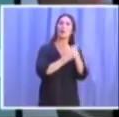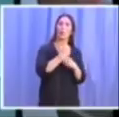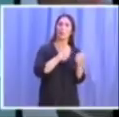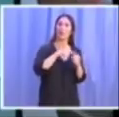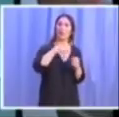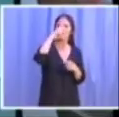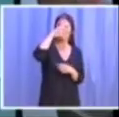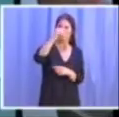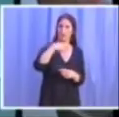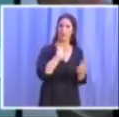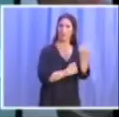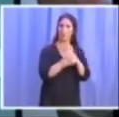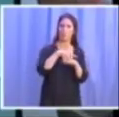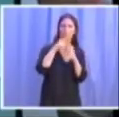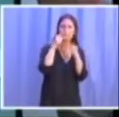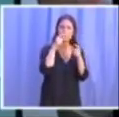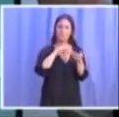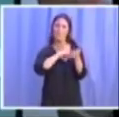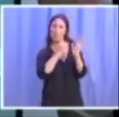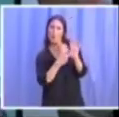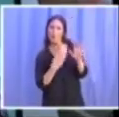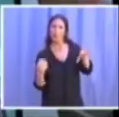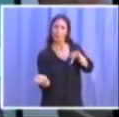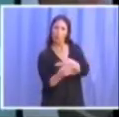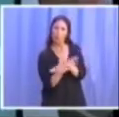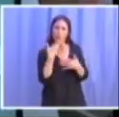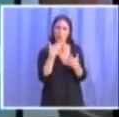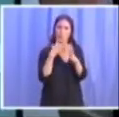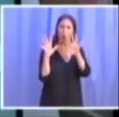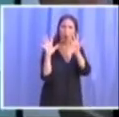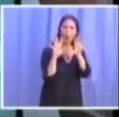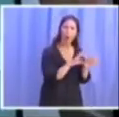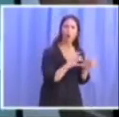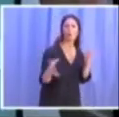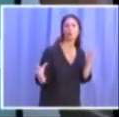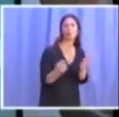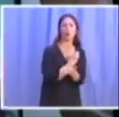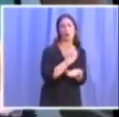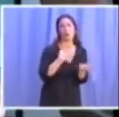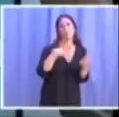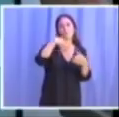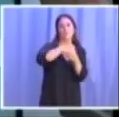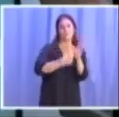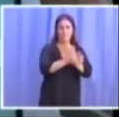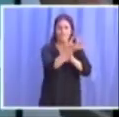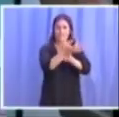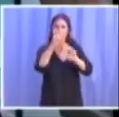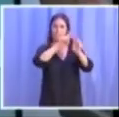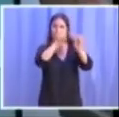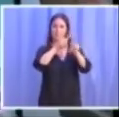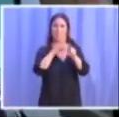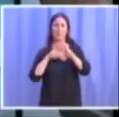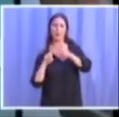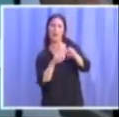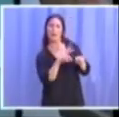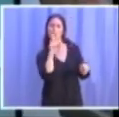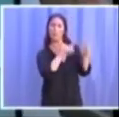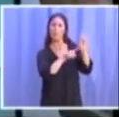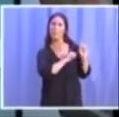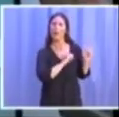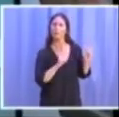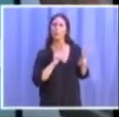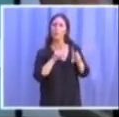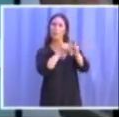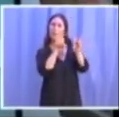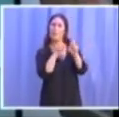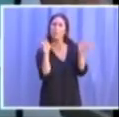será la que tendrá que detectar proyectos, fondos y conocer todo el ecosistema emprendedor para analizar todos los problemas que tienen nuestros autónomos, nuestras pymes